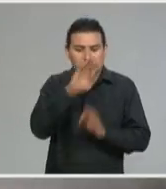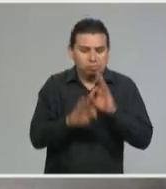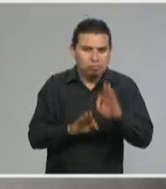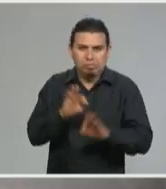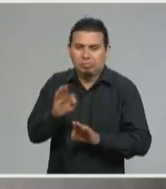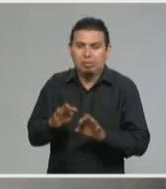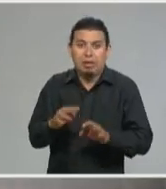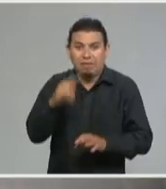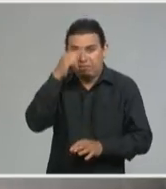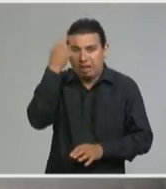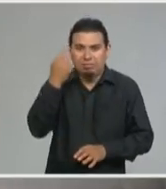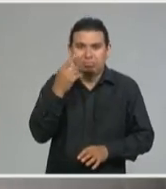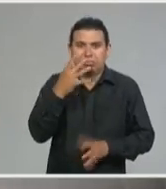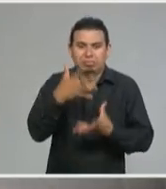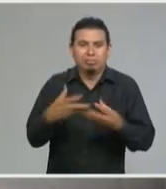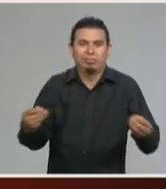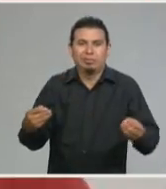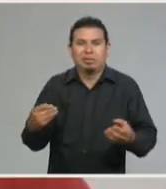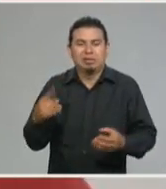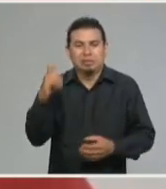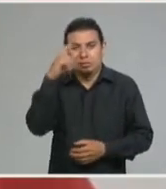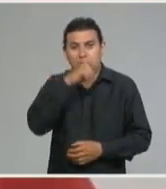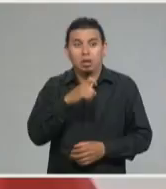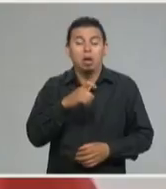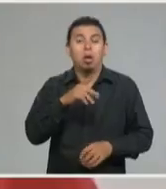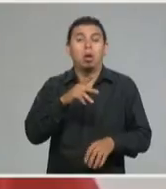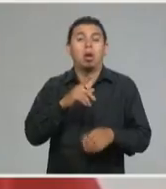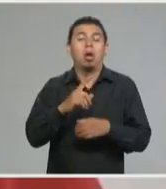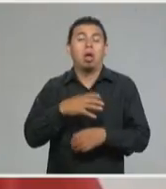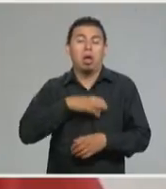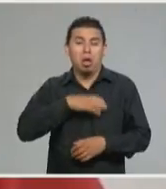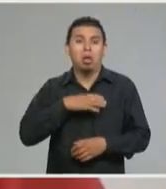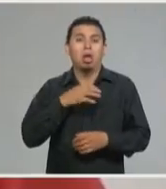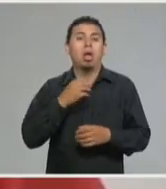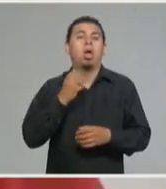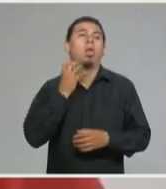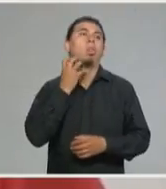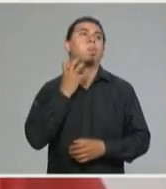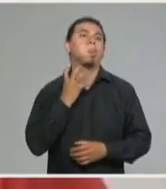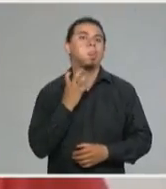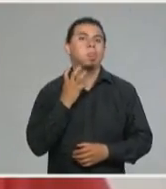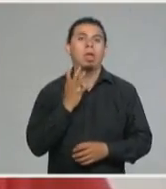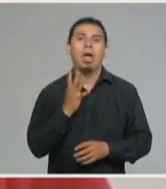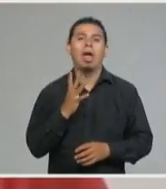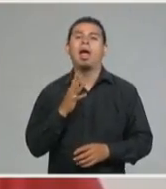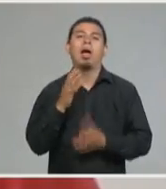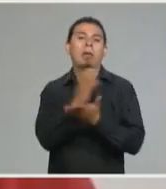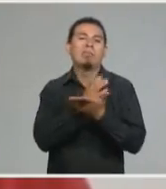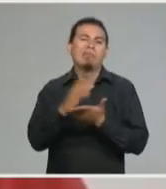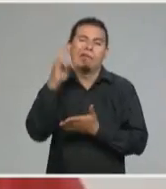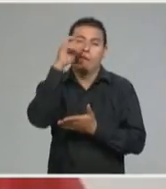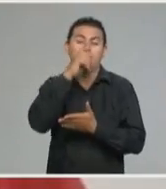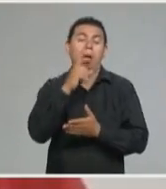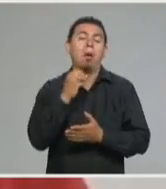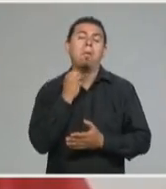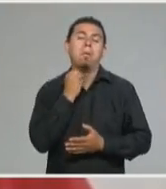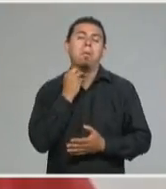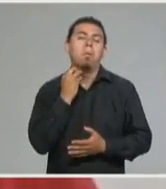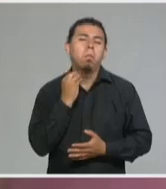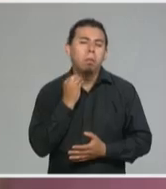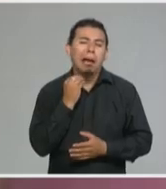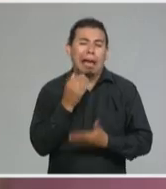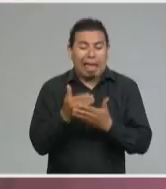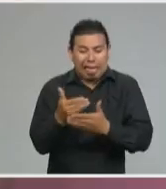su extirpación. Entre más avanzado sea un problema de cáncer, más difícil va a ser llegar a curarlo. Sin embargo, entre más